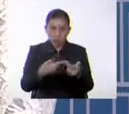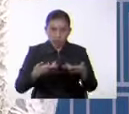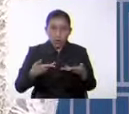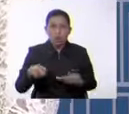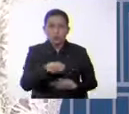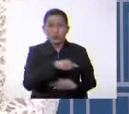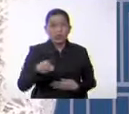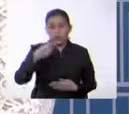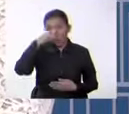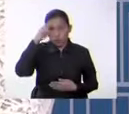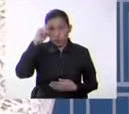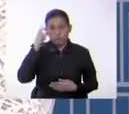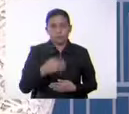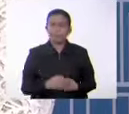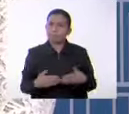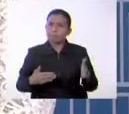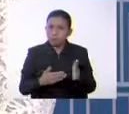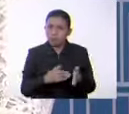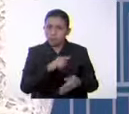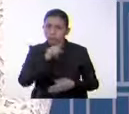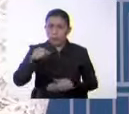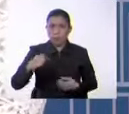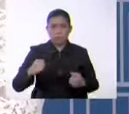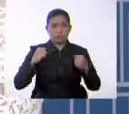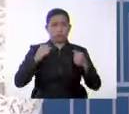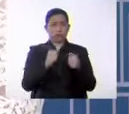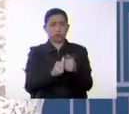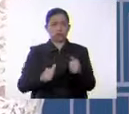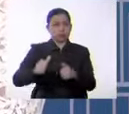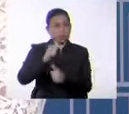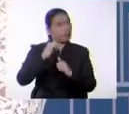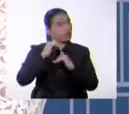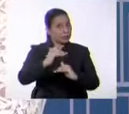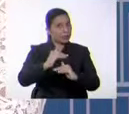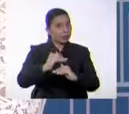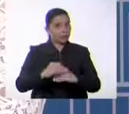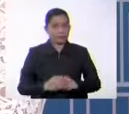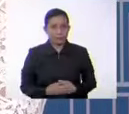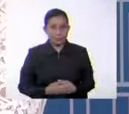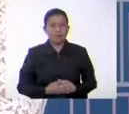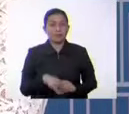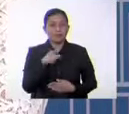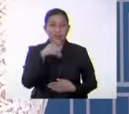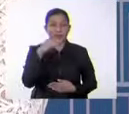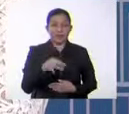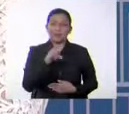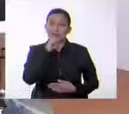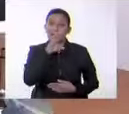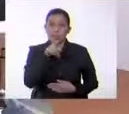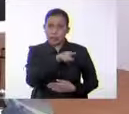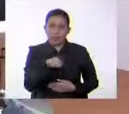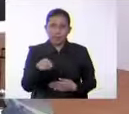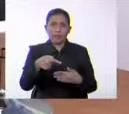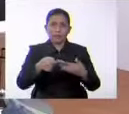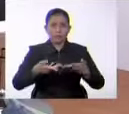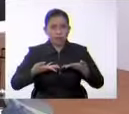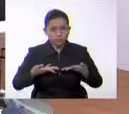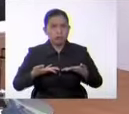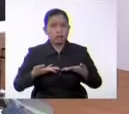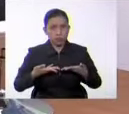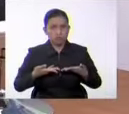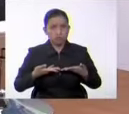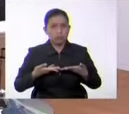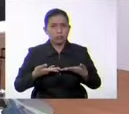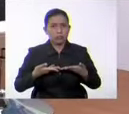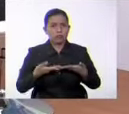es frenar ese poder que ha sido dado a estos grupos. Y usted lo ha dicho muy bien, esos derechos se avalan también por